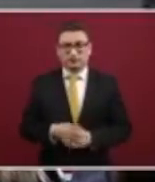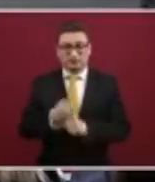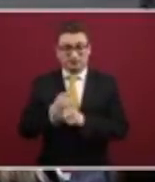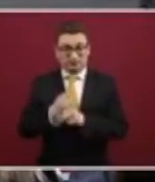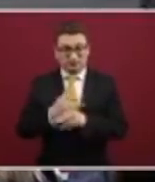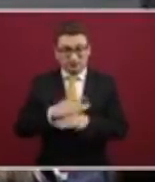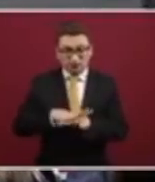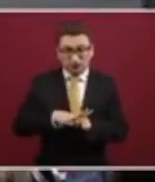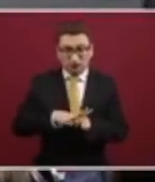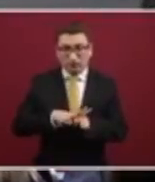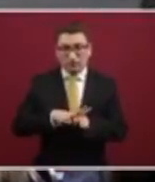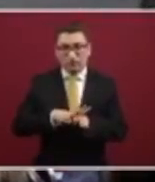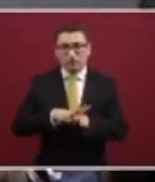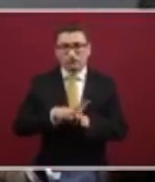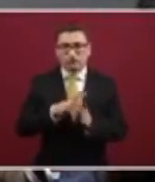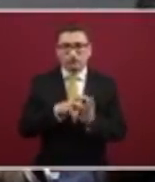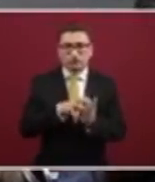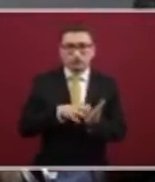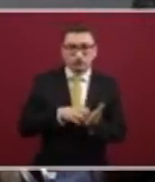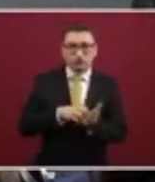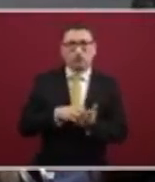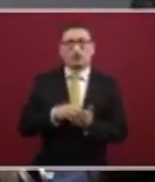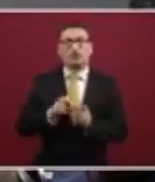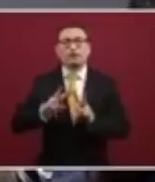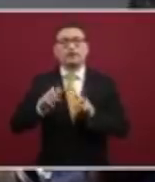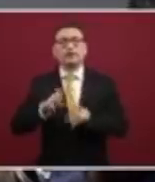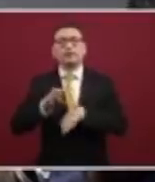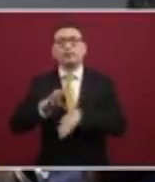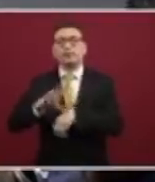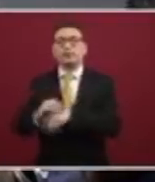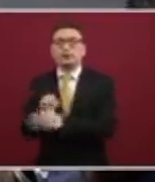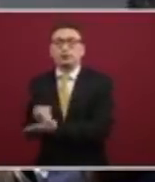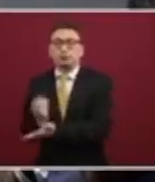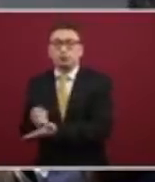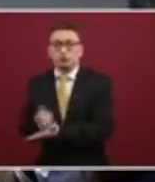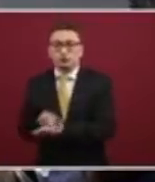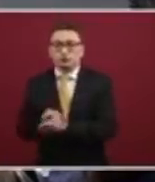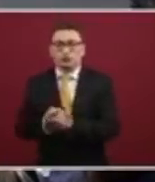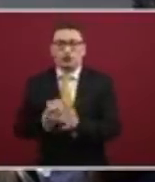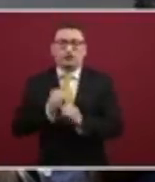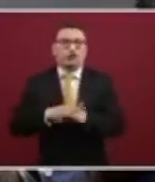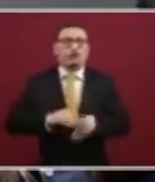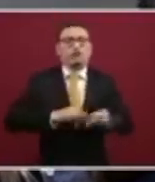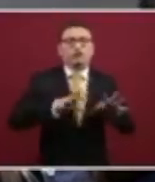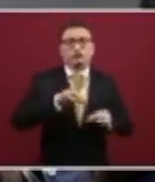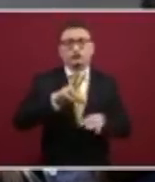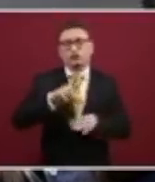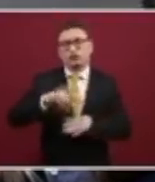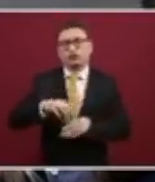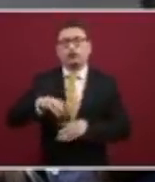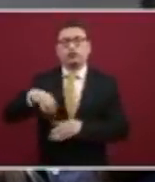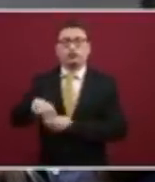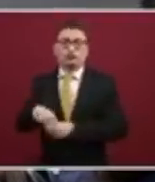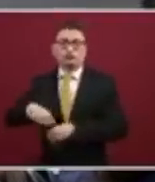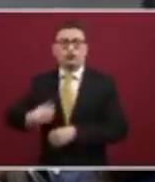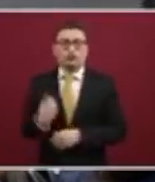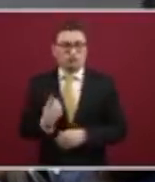información acerca de la condonación de impuestos